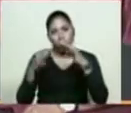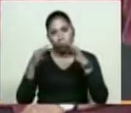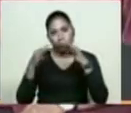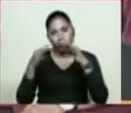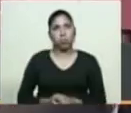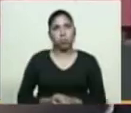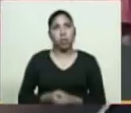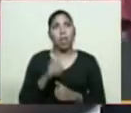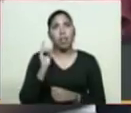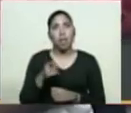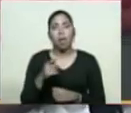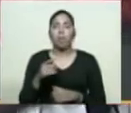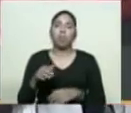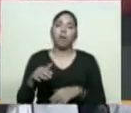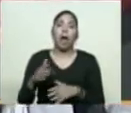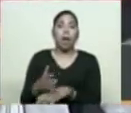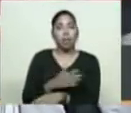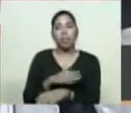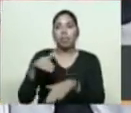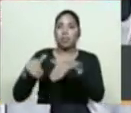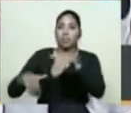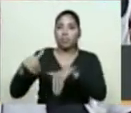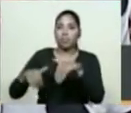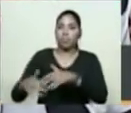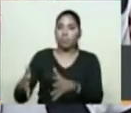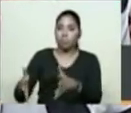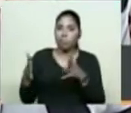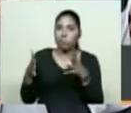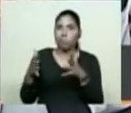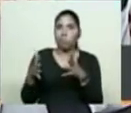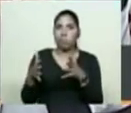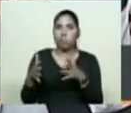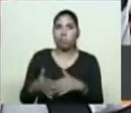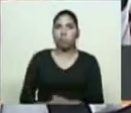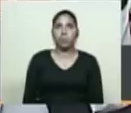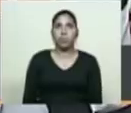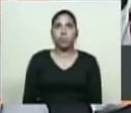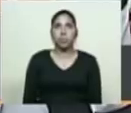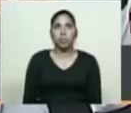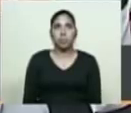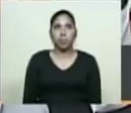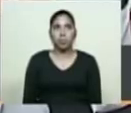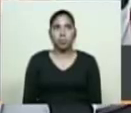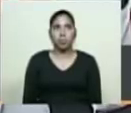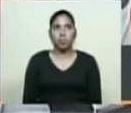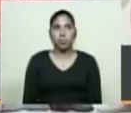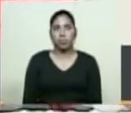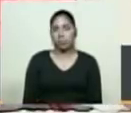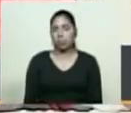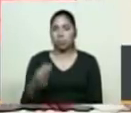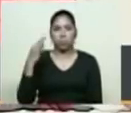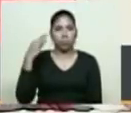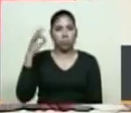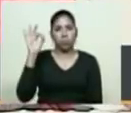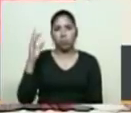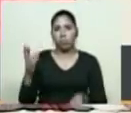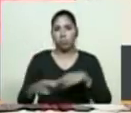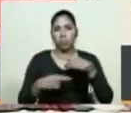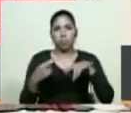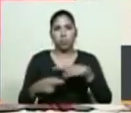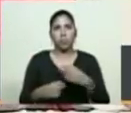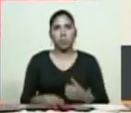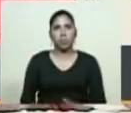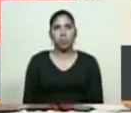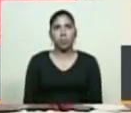revolución, para las elecciones. Eficiencia política para ganar elecciones y calidad revolucionaria para hacer una revolución,